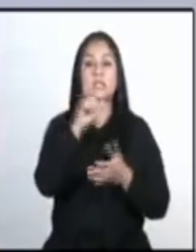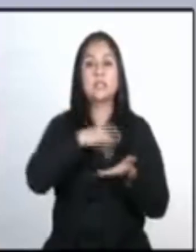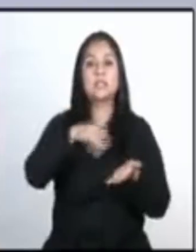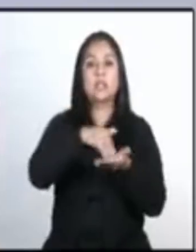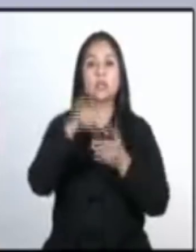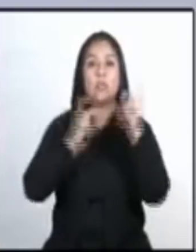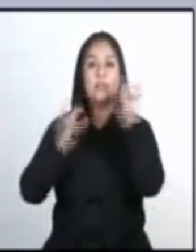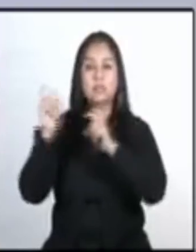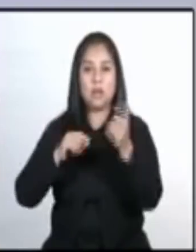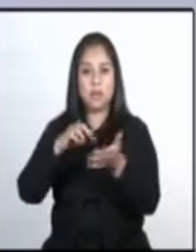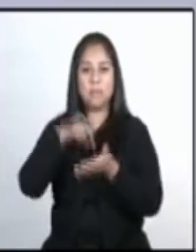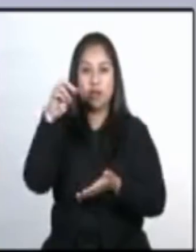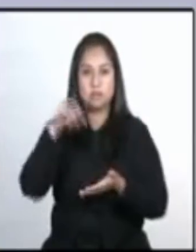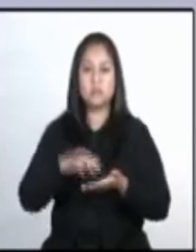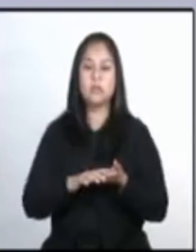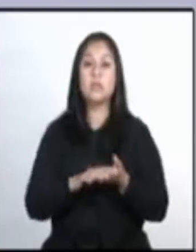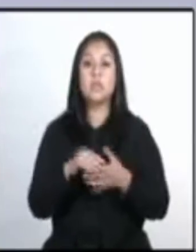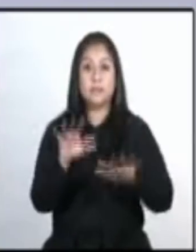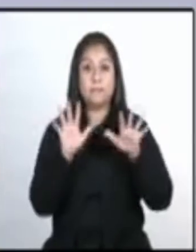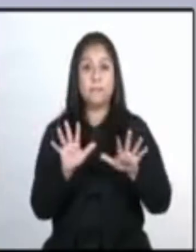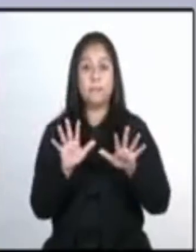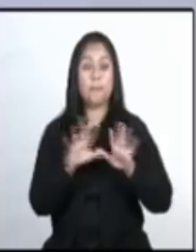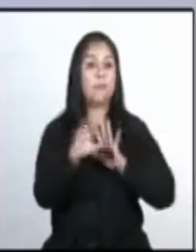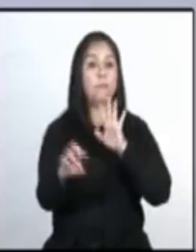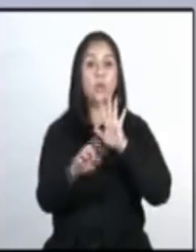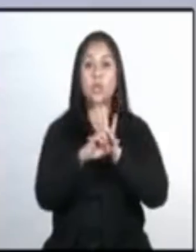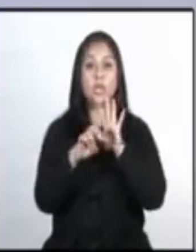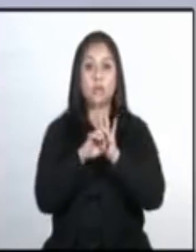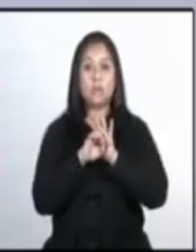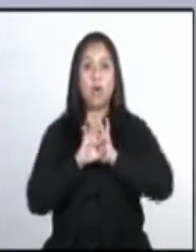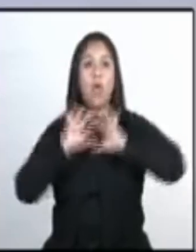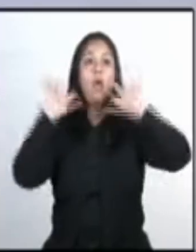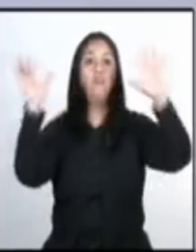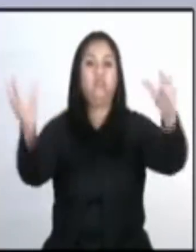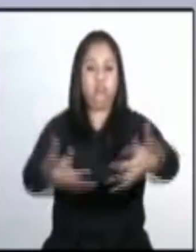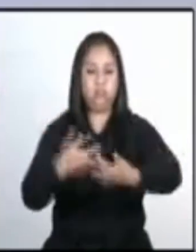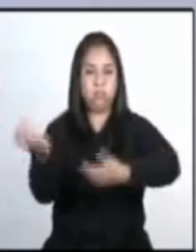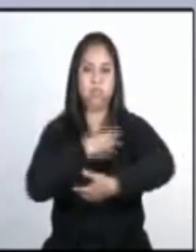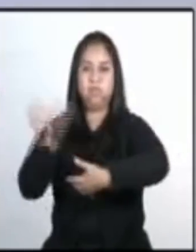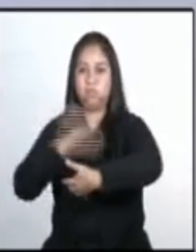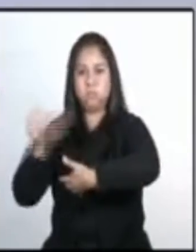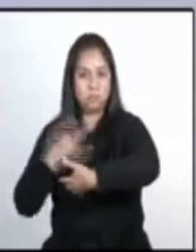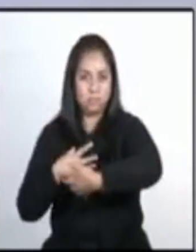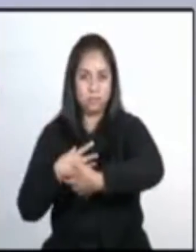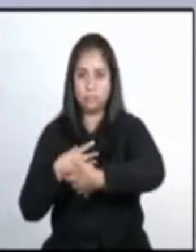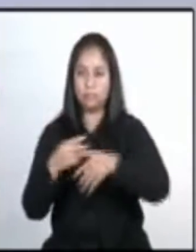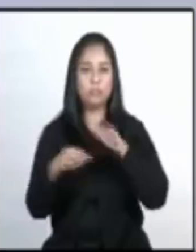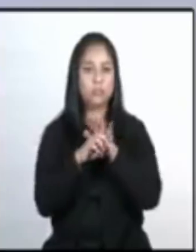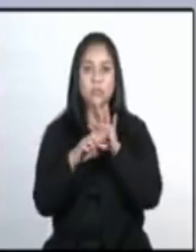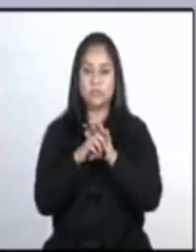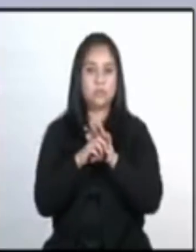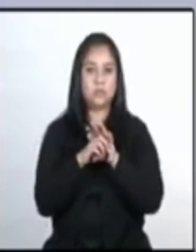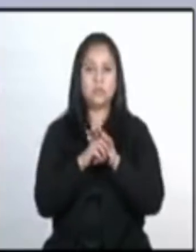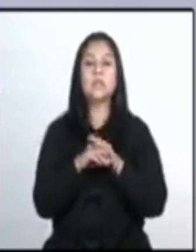país. Décimo, se prohíbe el acaparamiento de los artículos de primera necesidad, bienes